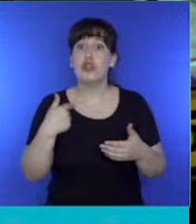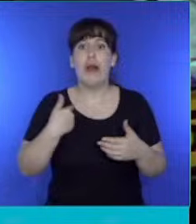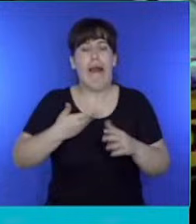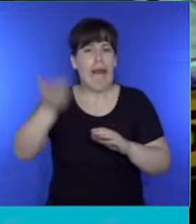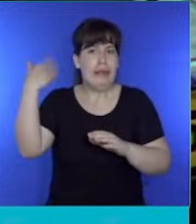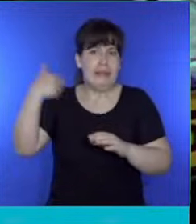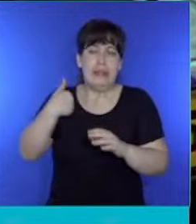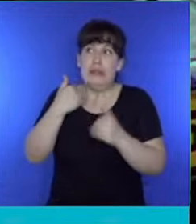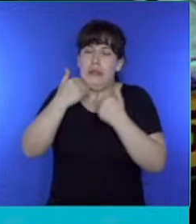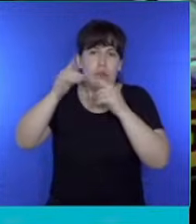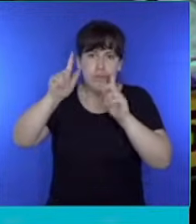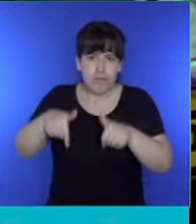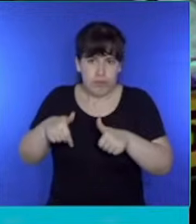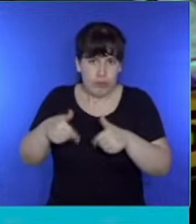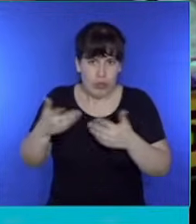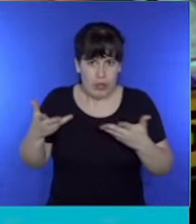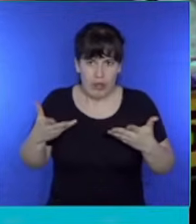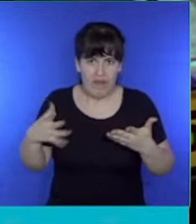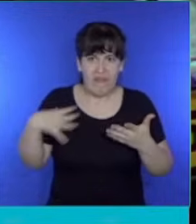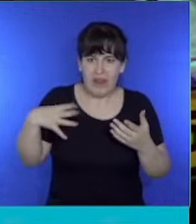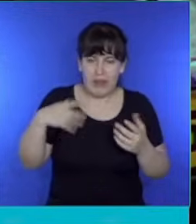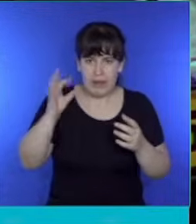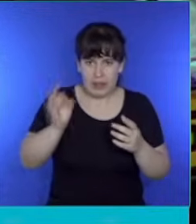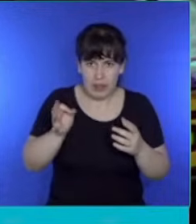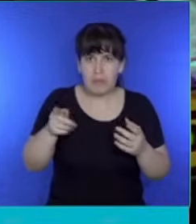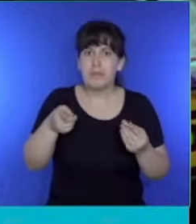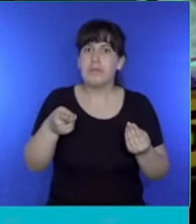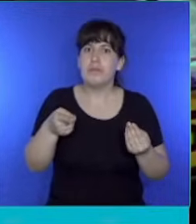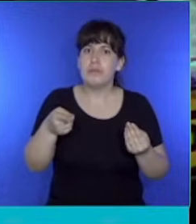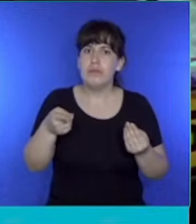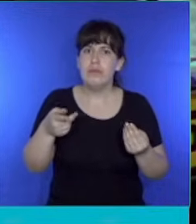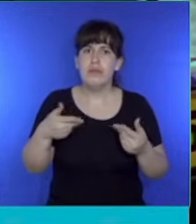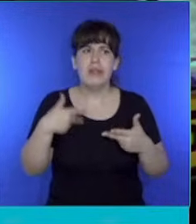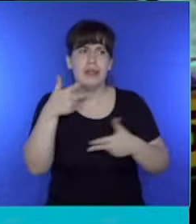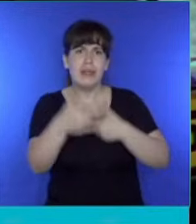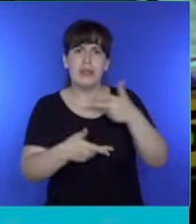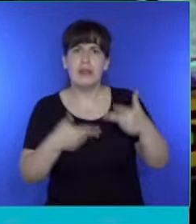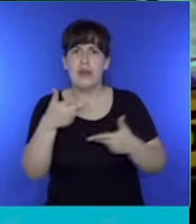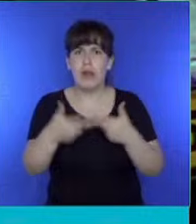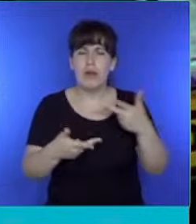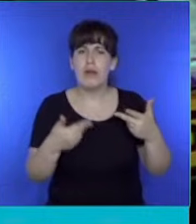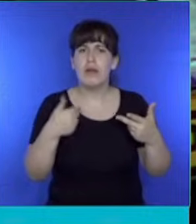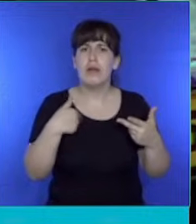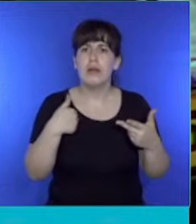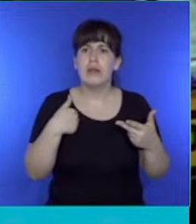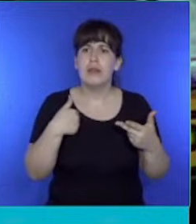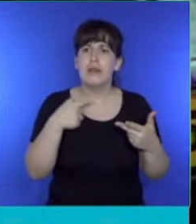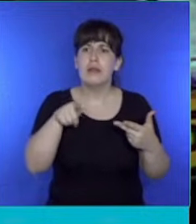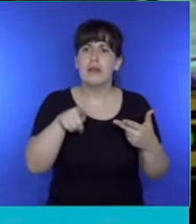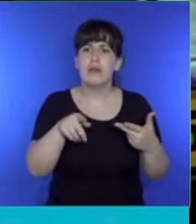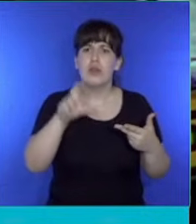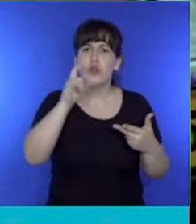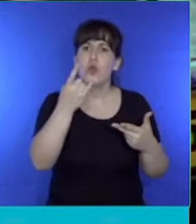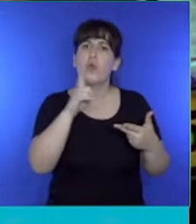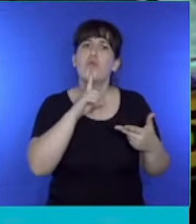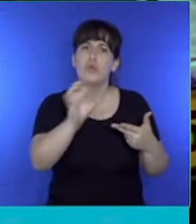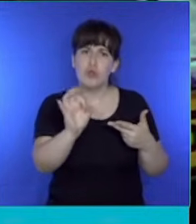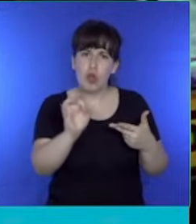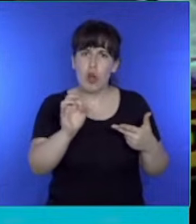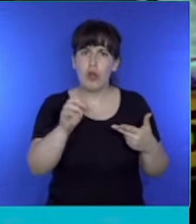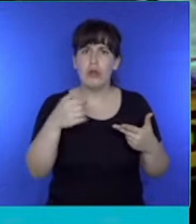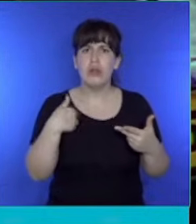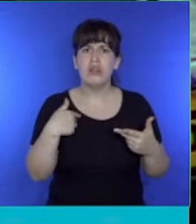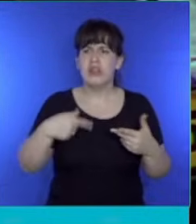inexperta que le decía al Cuto Moreno, al diputado Moreno, pero si están votando en